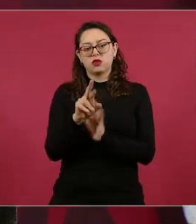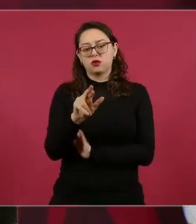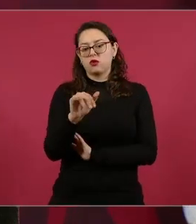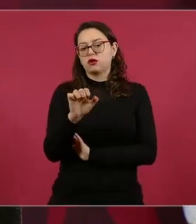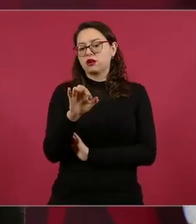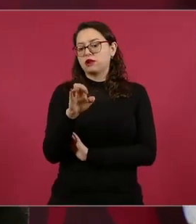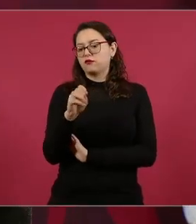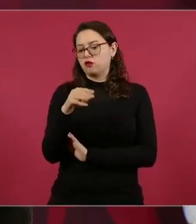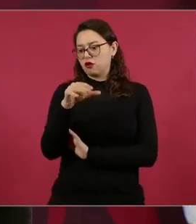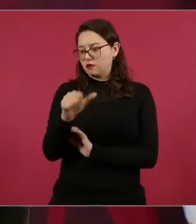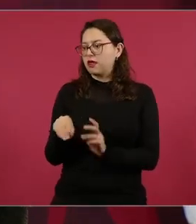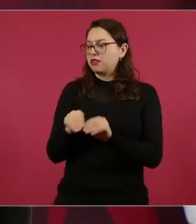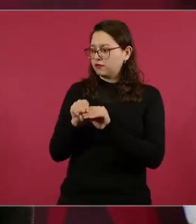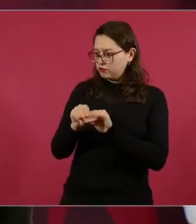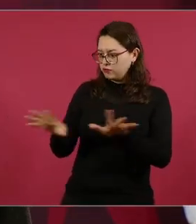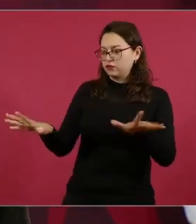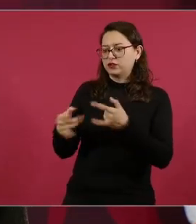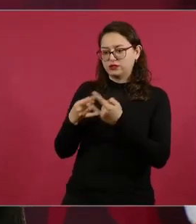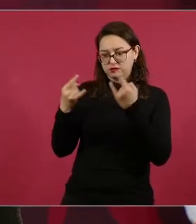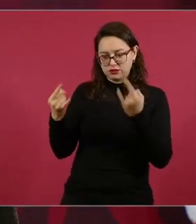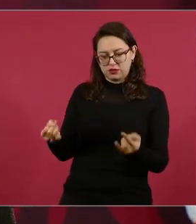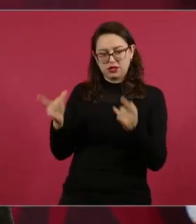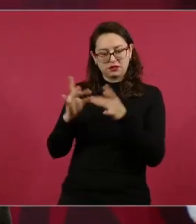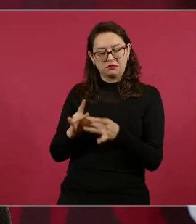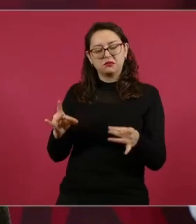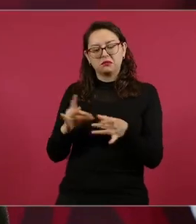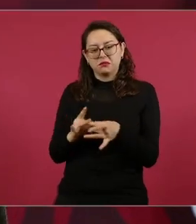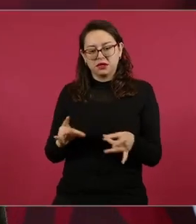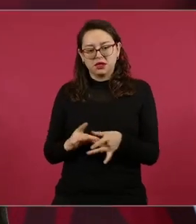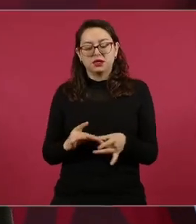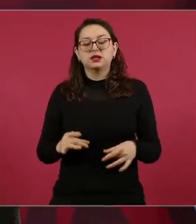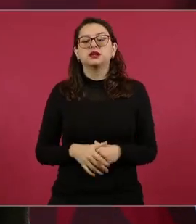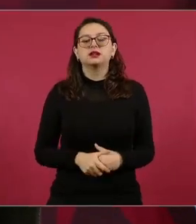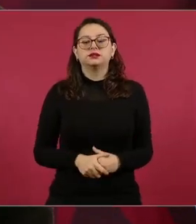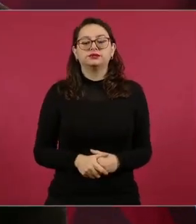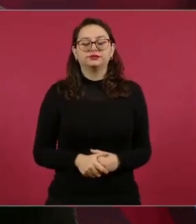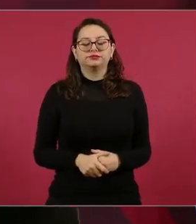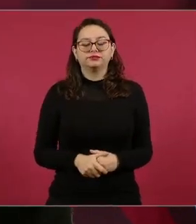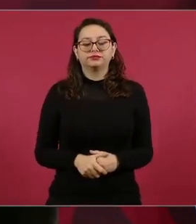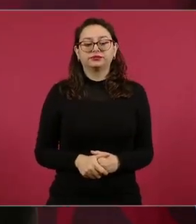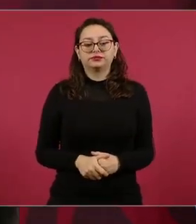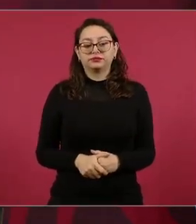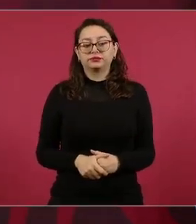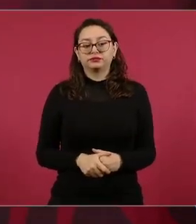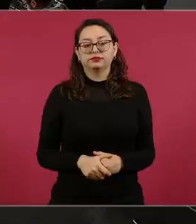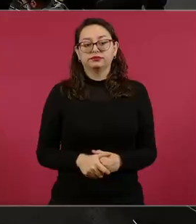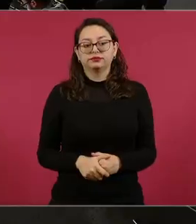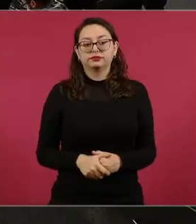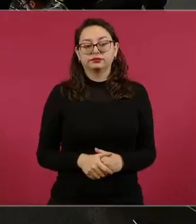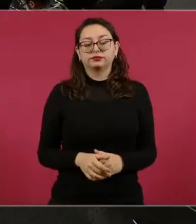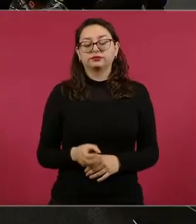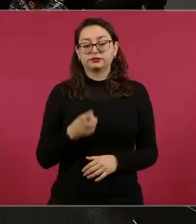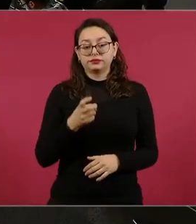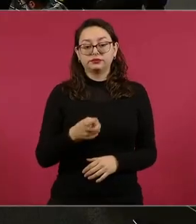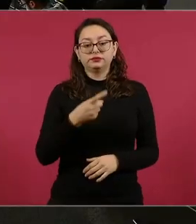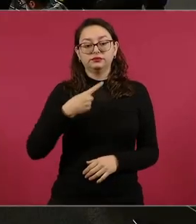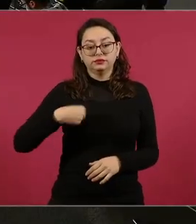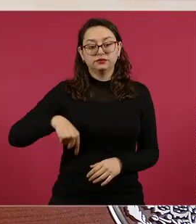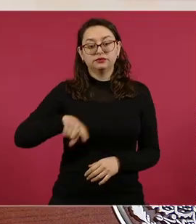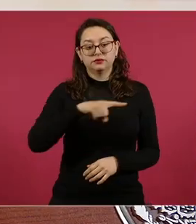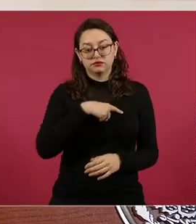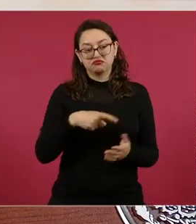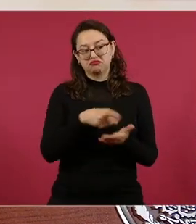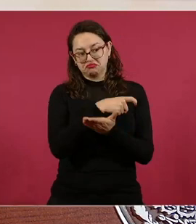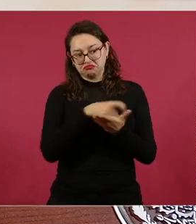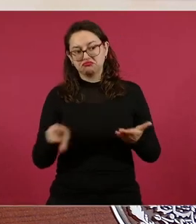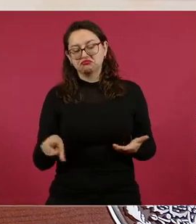y pues fue, para decirlo en términos mercantiles, un